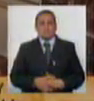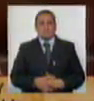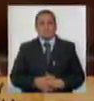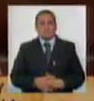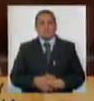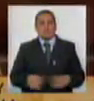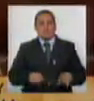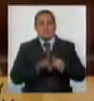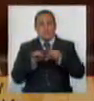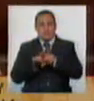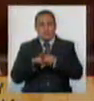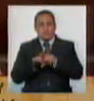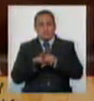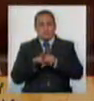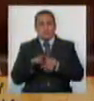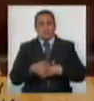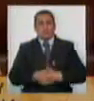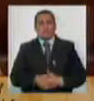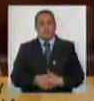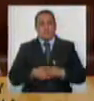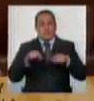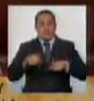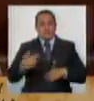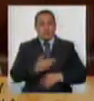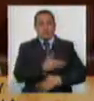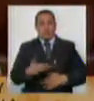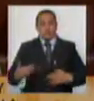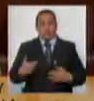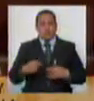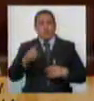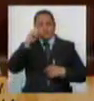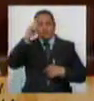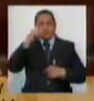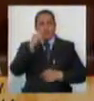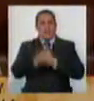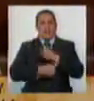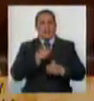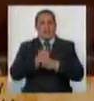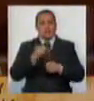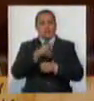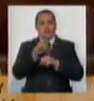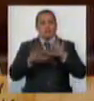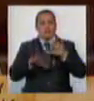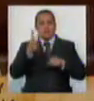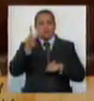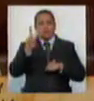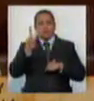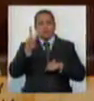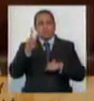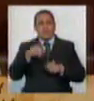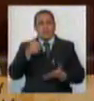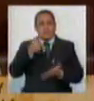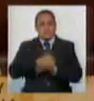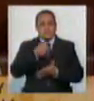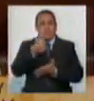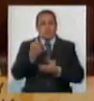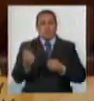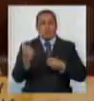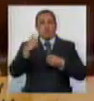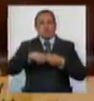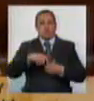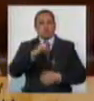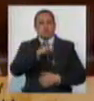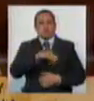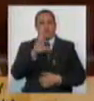Y por otro lado, este gobierno creó en el año 2012 el Fondo de Inclusión Social